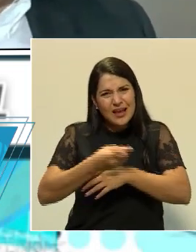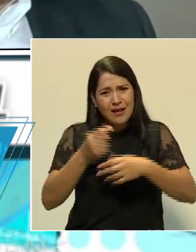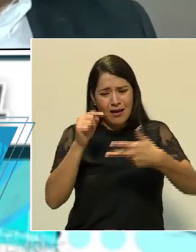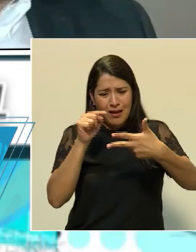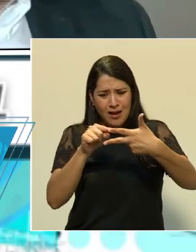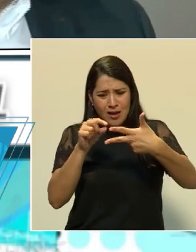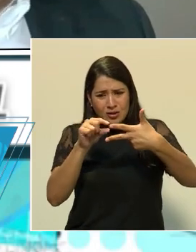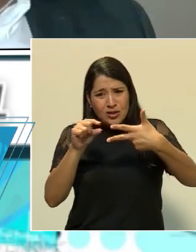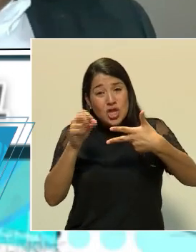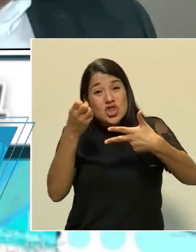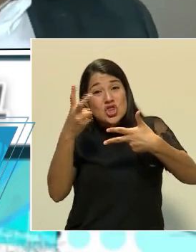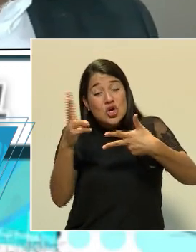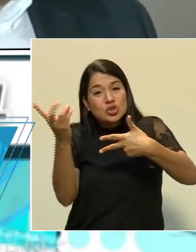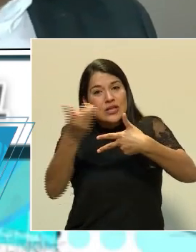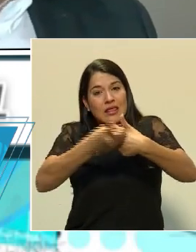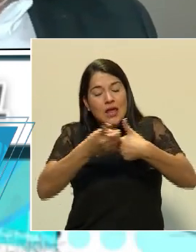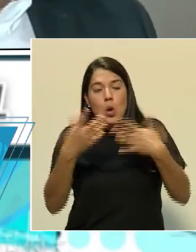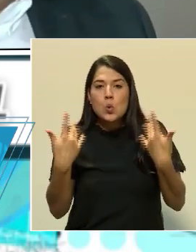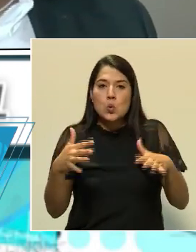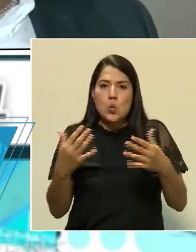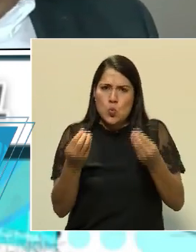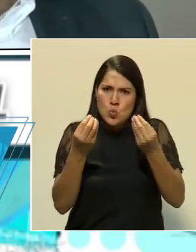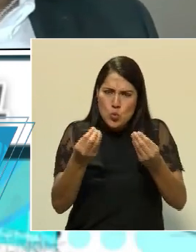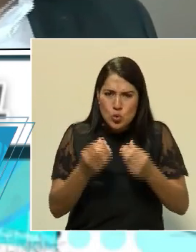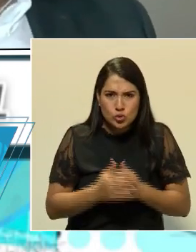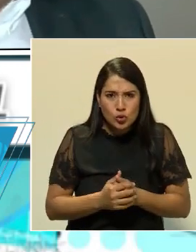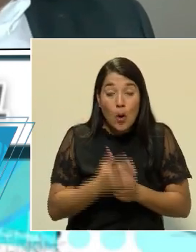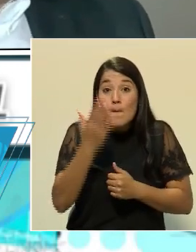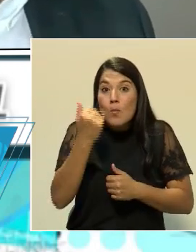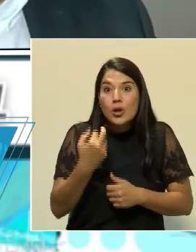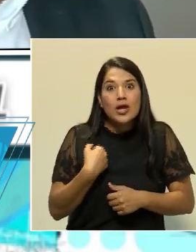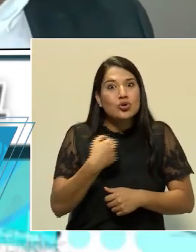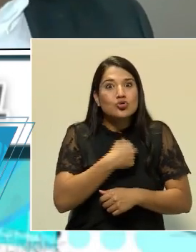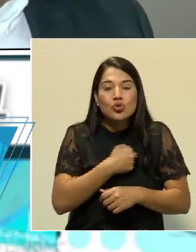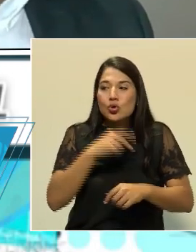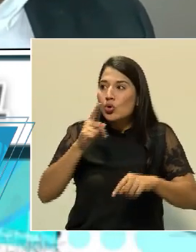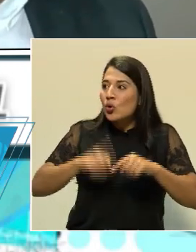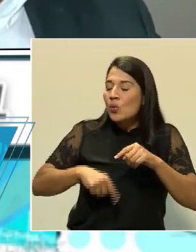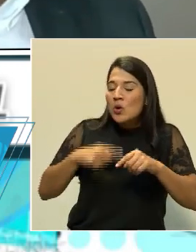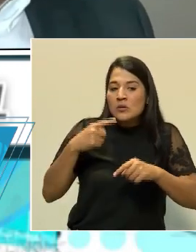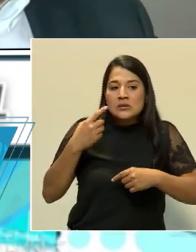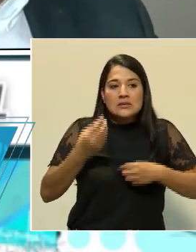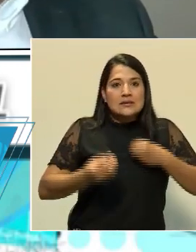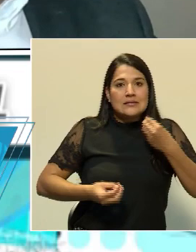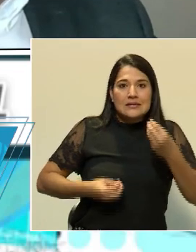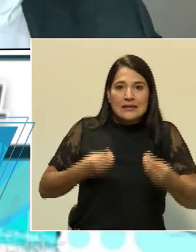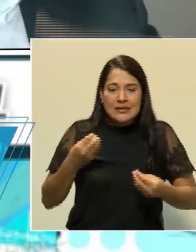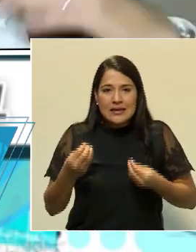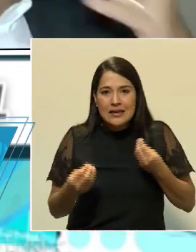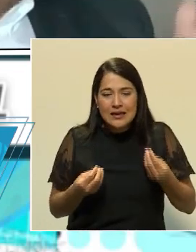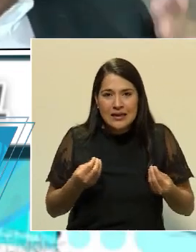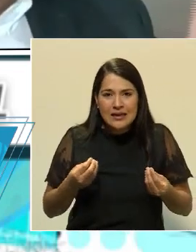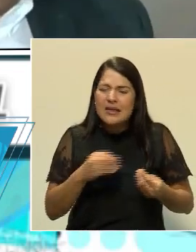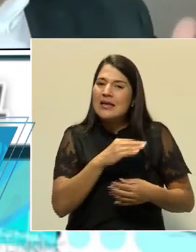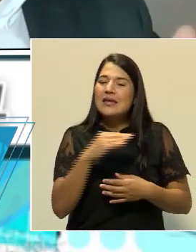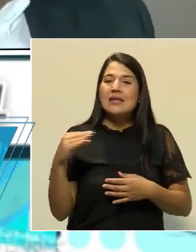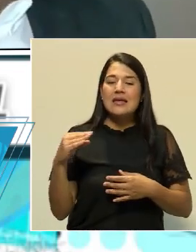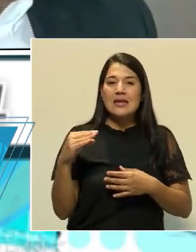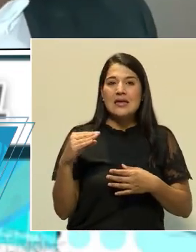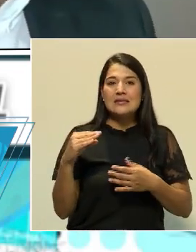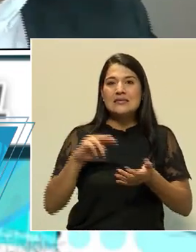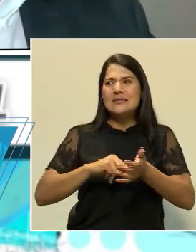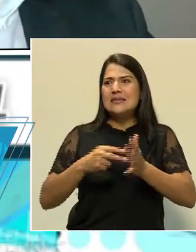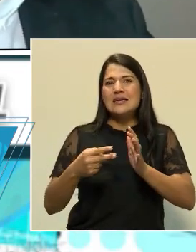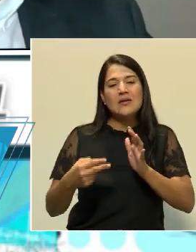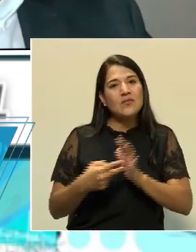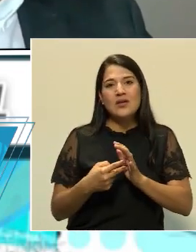para nosotros es demasiado por el tema que no tenemos posibilidad de reaccionar y es, volvemos a insistir, a